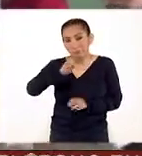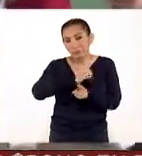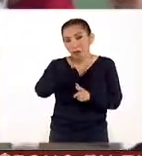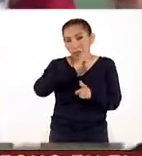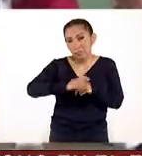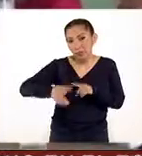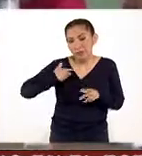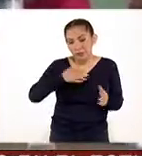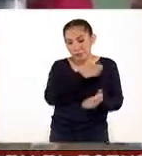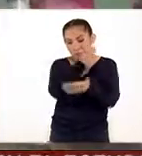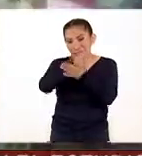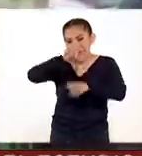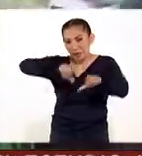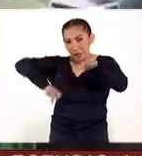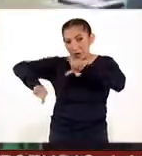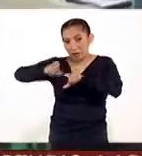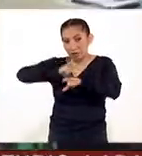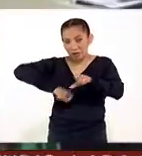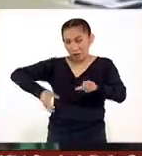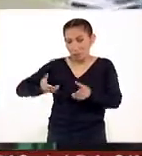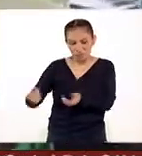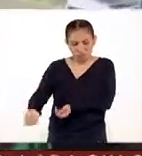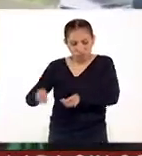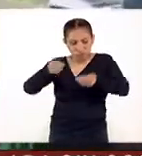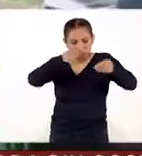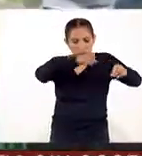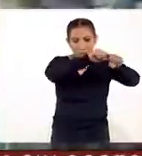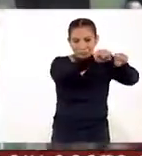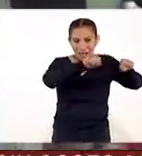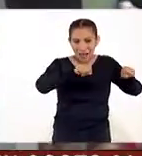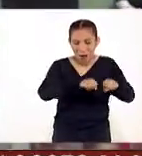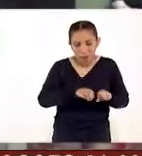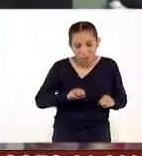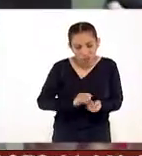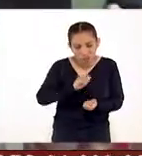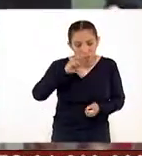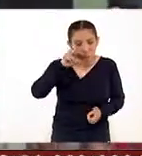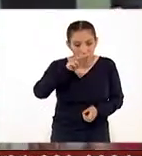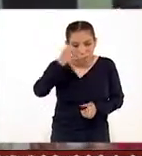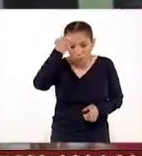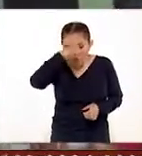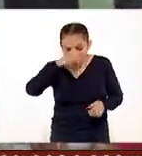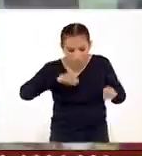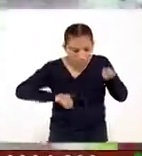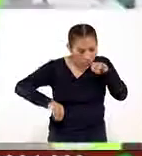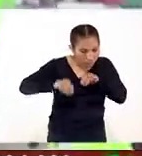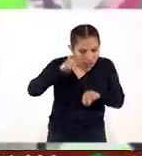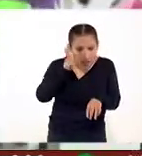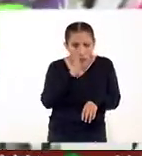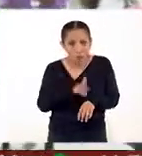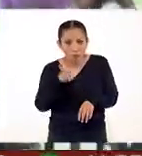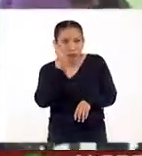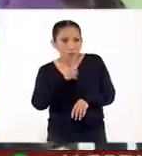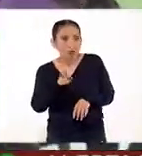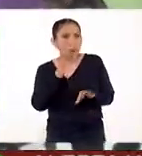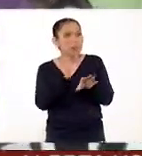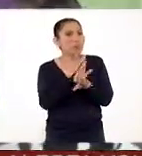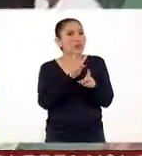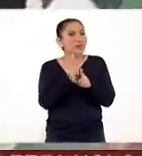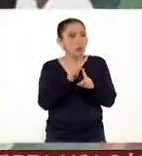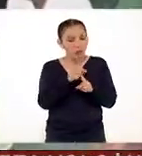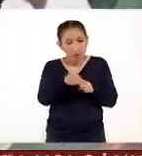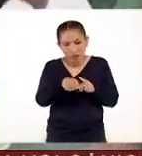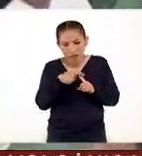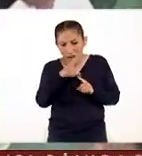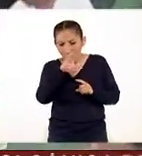un laboratorio que es muy portátil al salón de clases y el niño se pone a experimentar, a hacer pruebas de dónde están